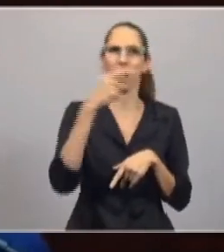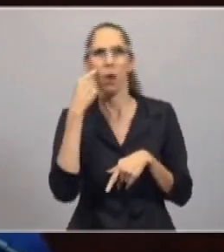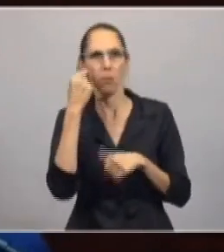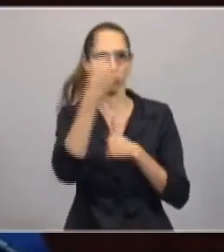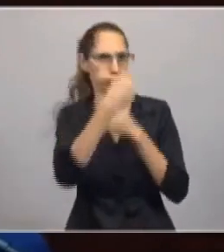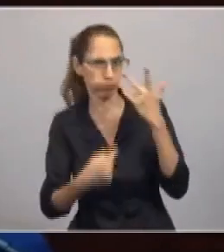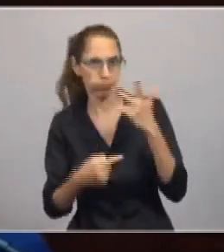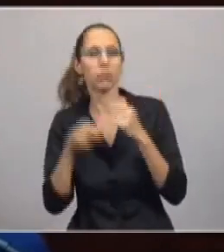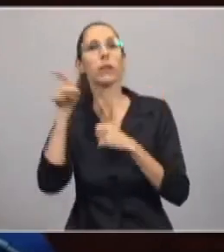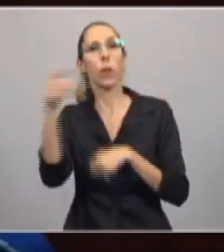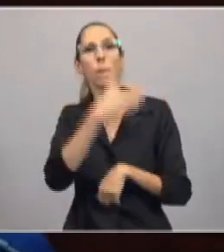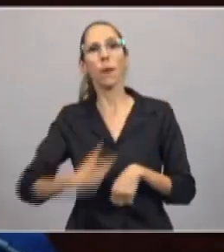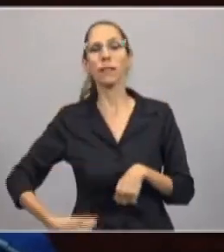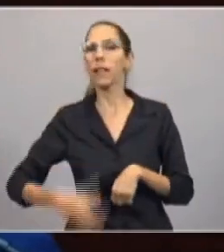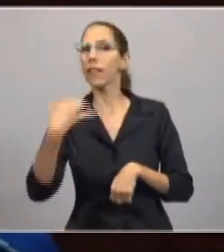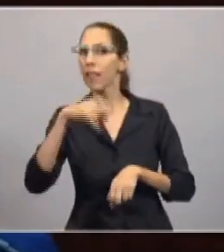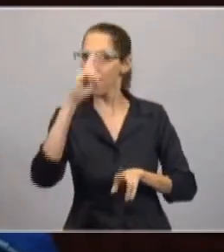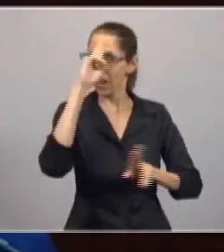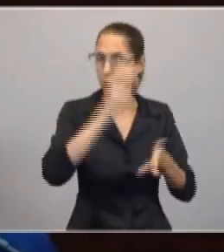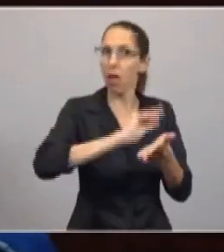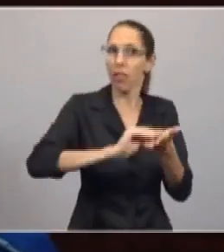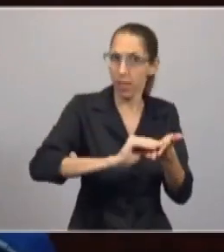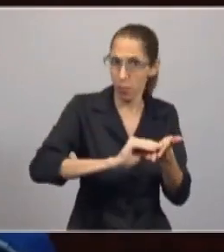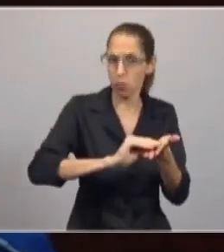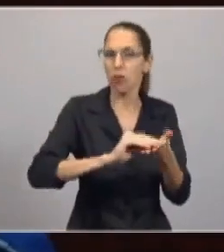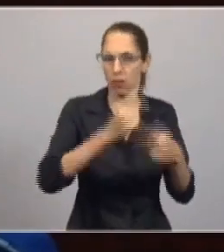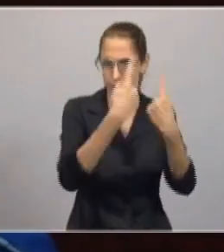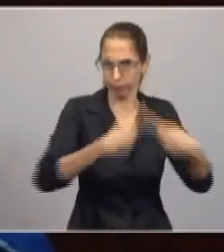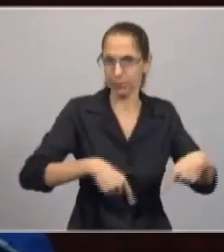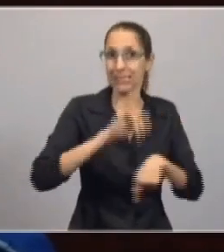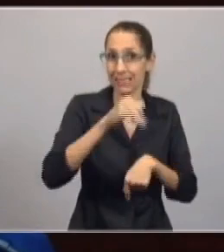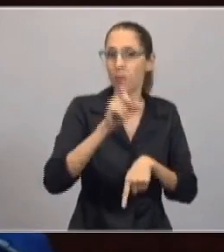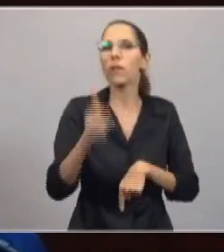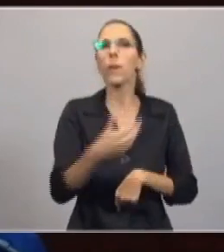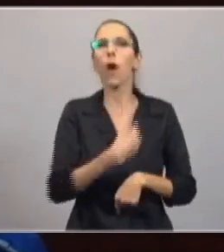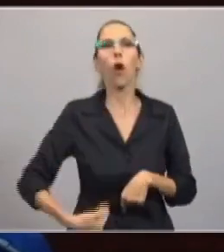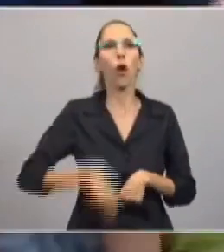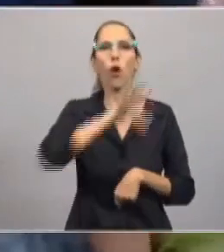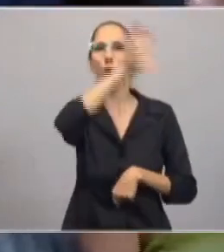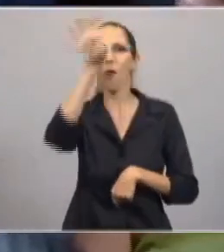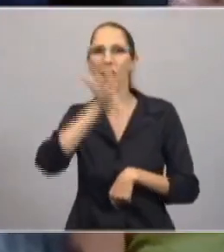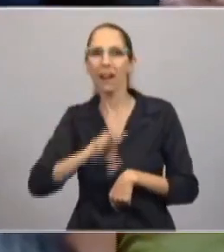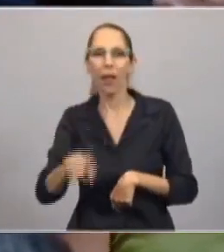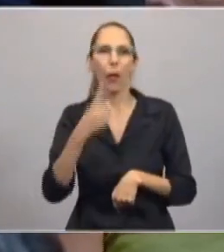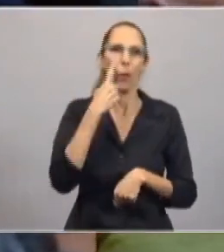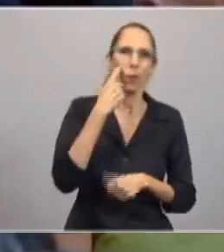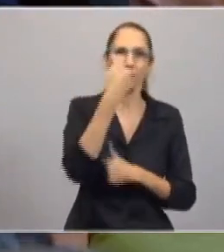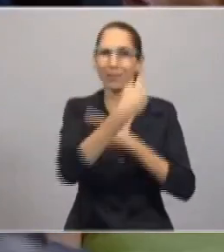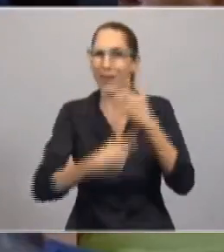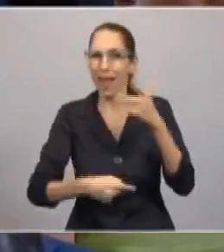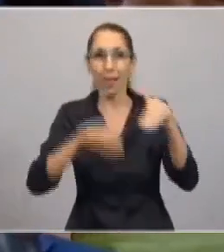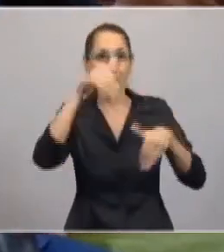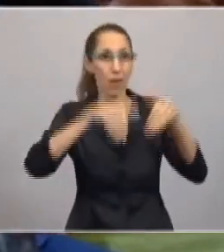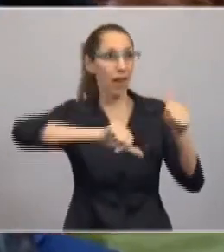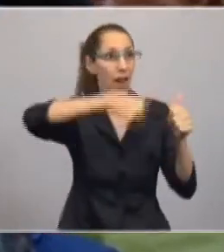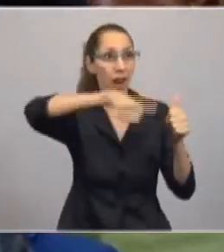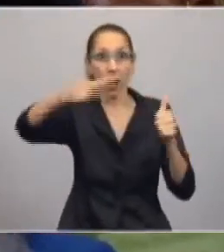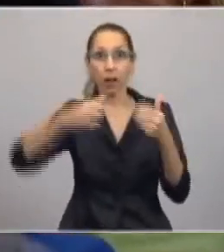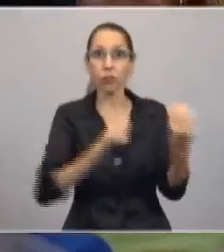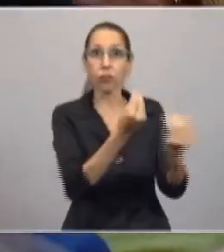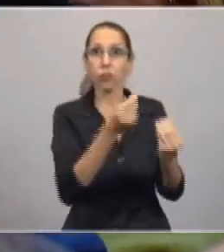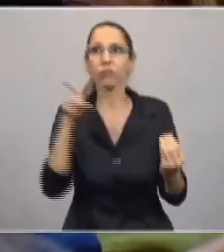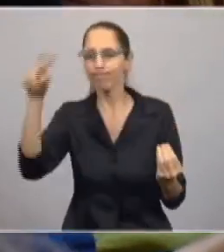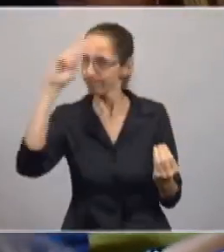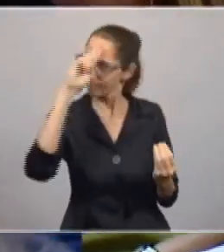no solo a diputados y diputadas, sino también a gobernadores y a todas las autoridades elegidas por el pueblo. Argentina es